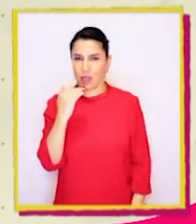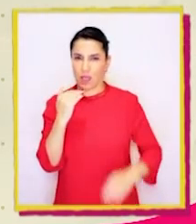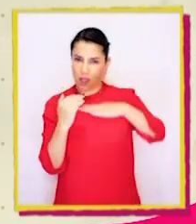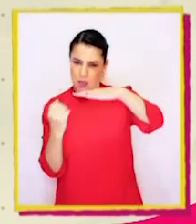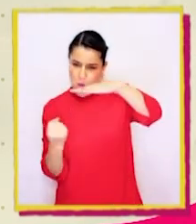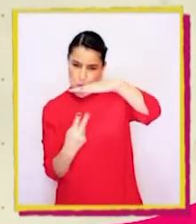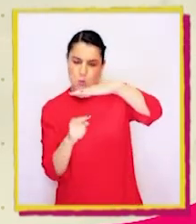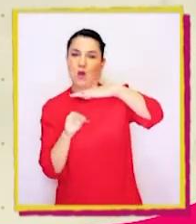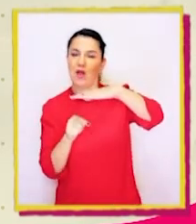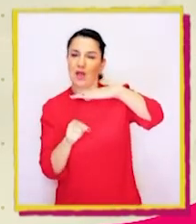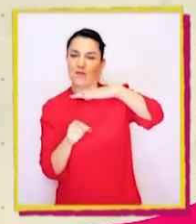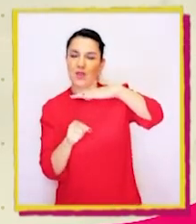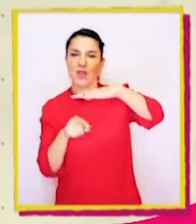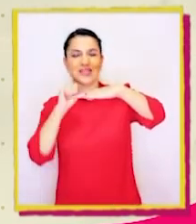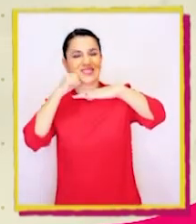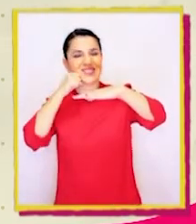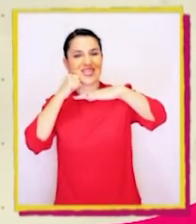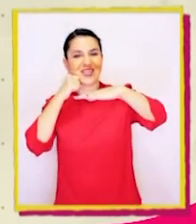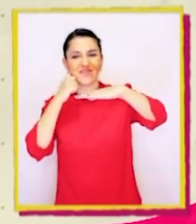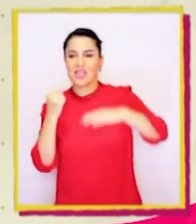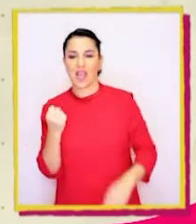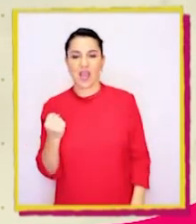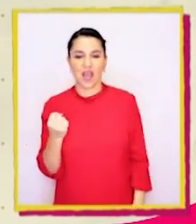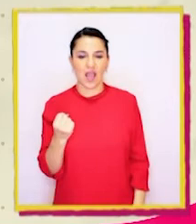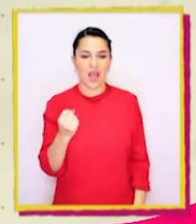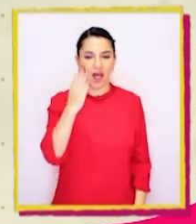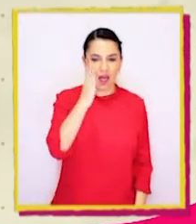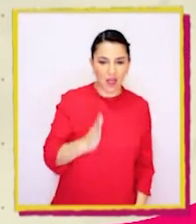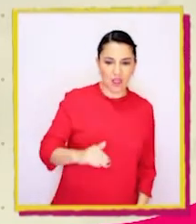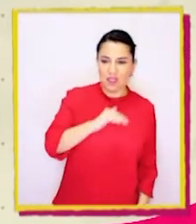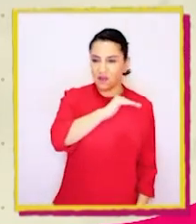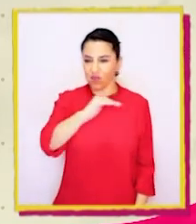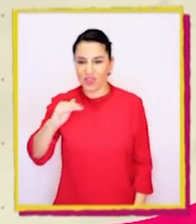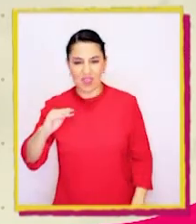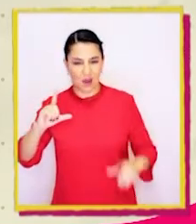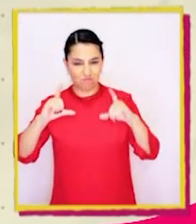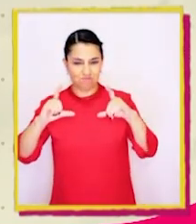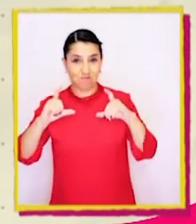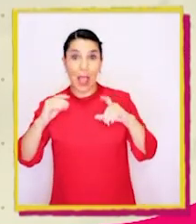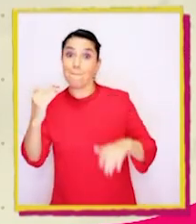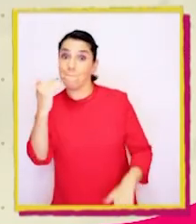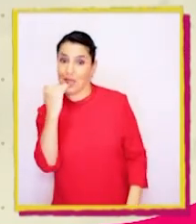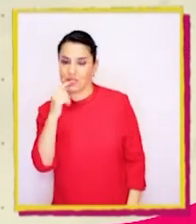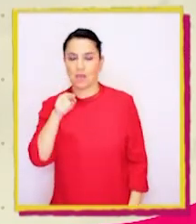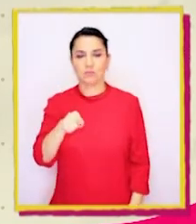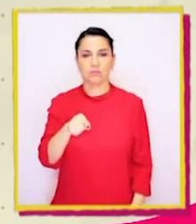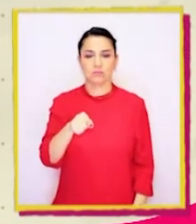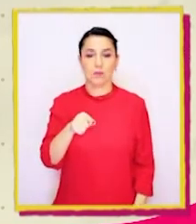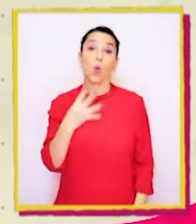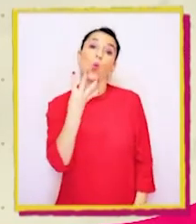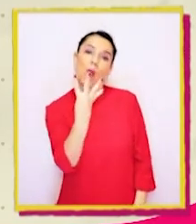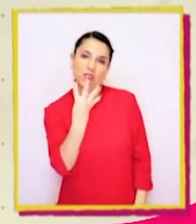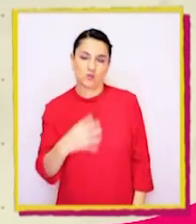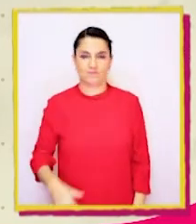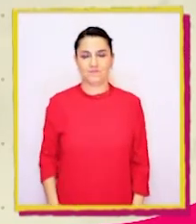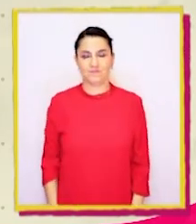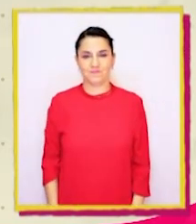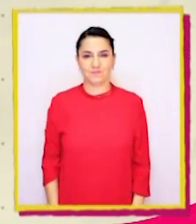decir, el número de abajo, indica en cuántas partes se divide la pizza, que en este caso sería